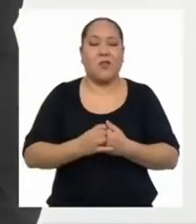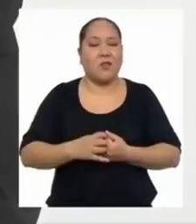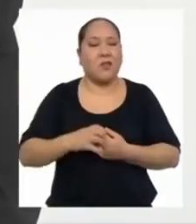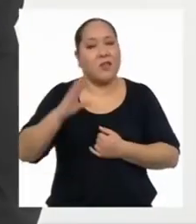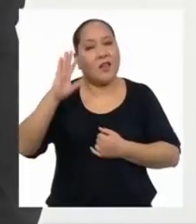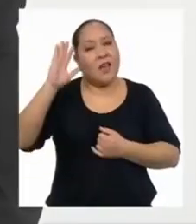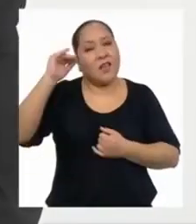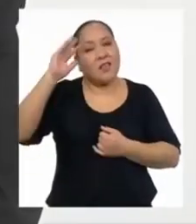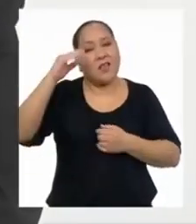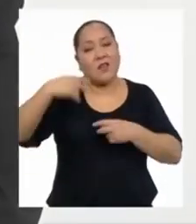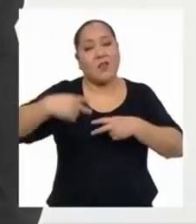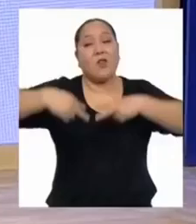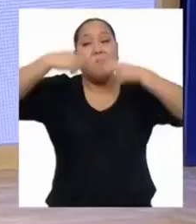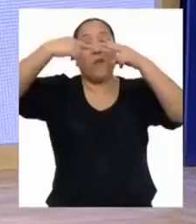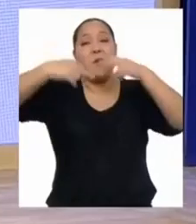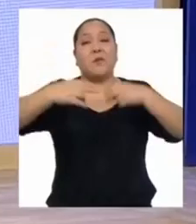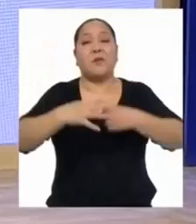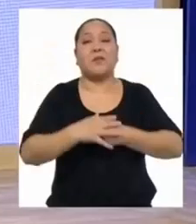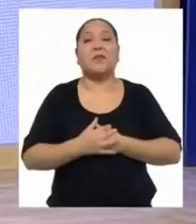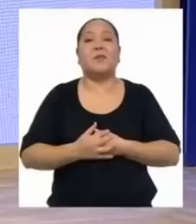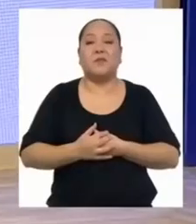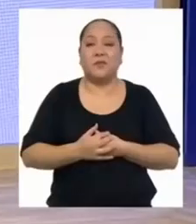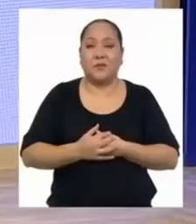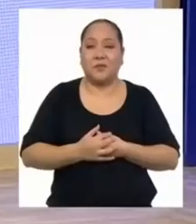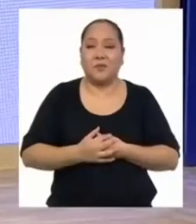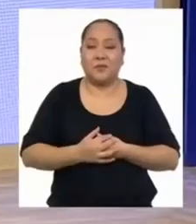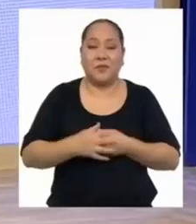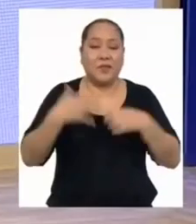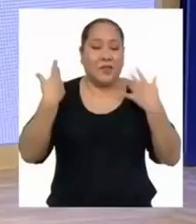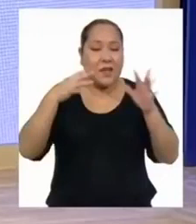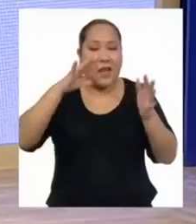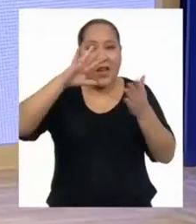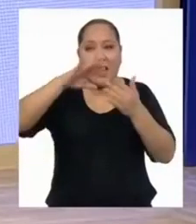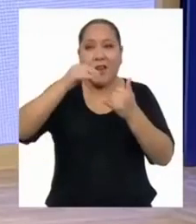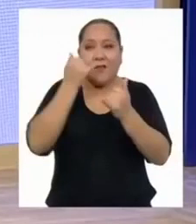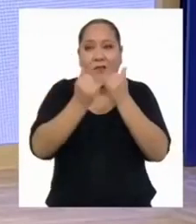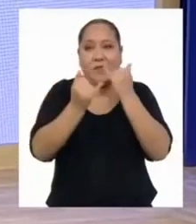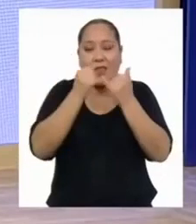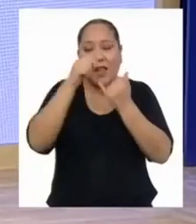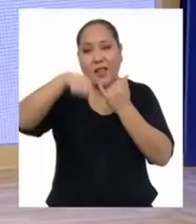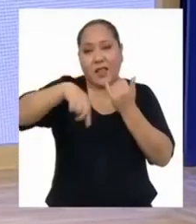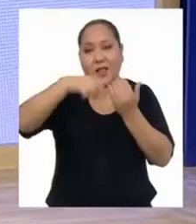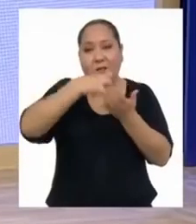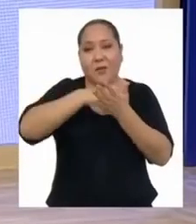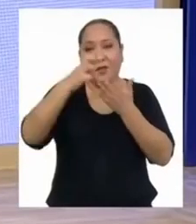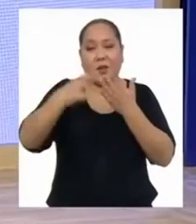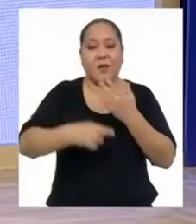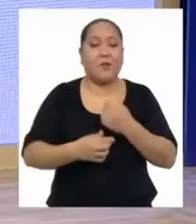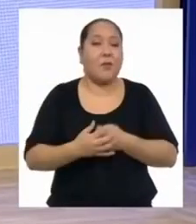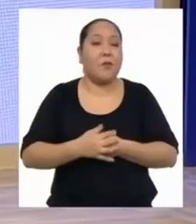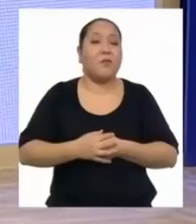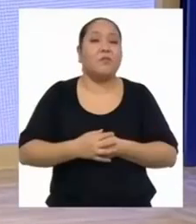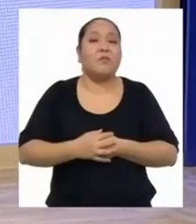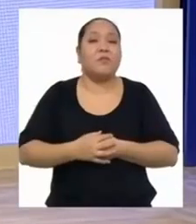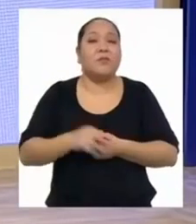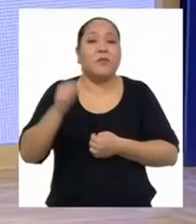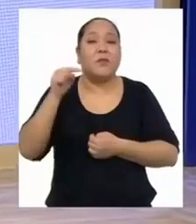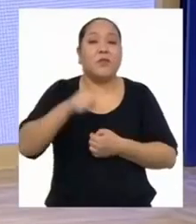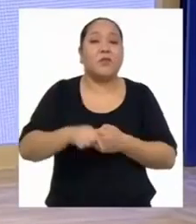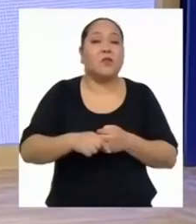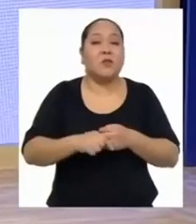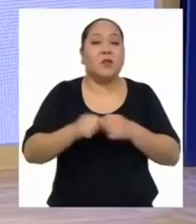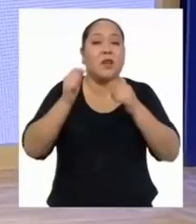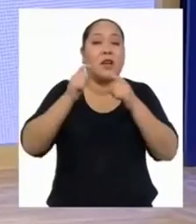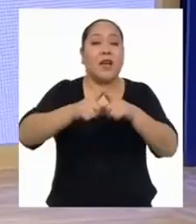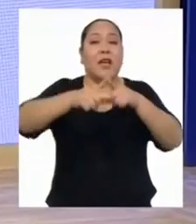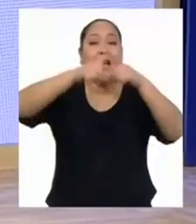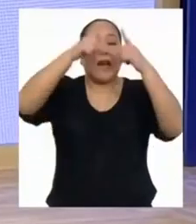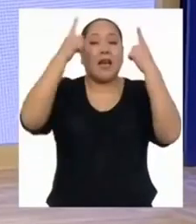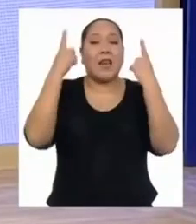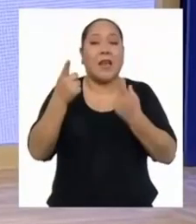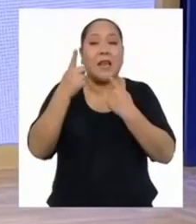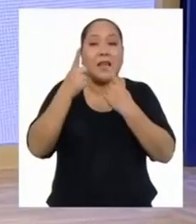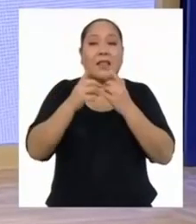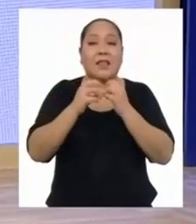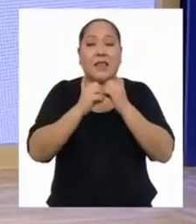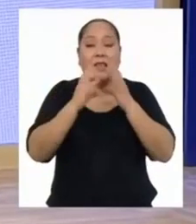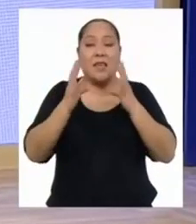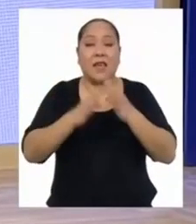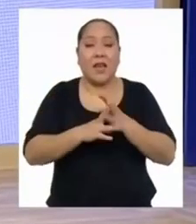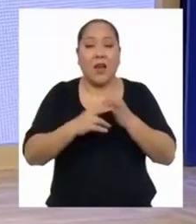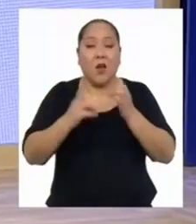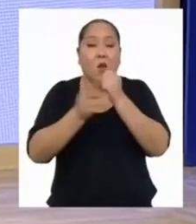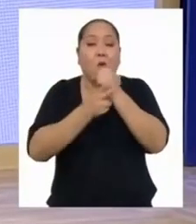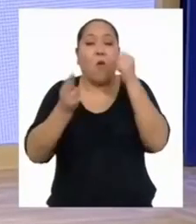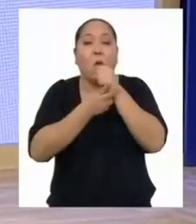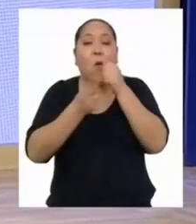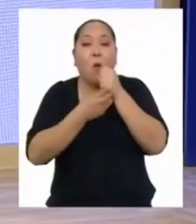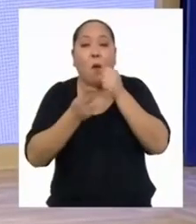vemos! Hemos llegado al final de nuestro programa. Ha sido un gran día, así que asegúrense de guardar todo su avance de hoy